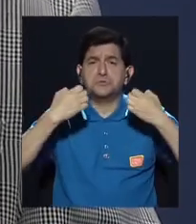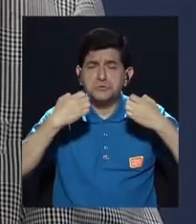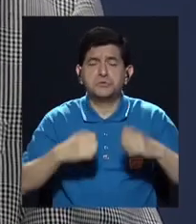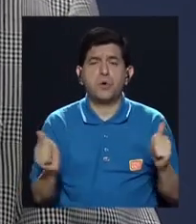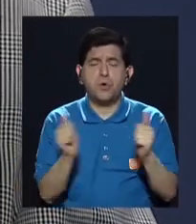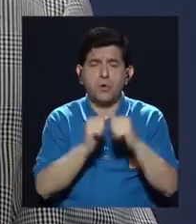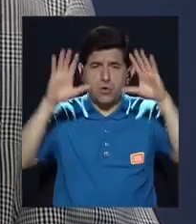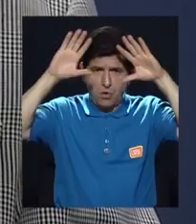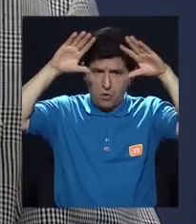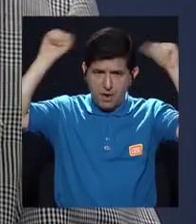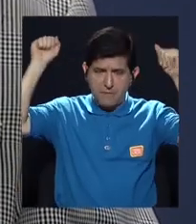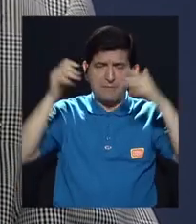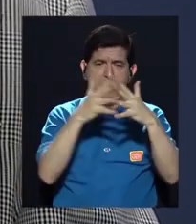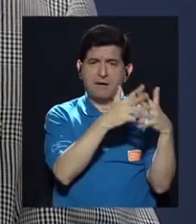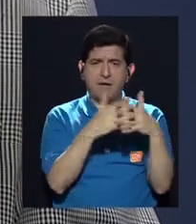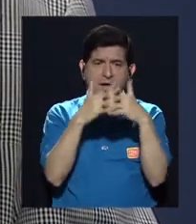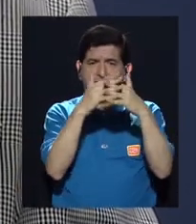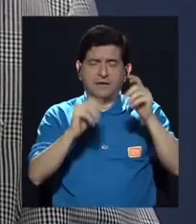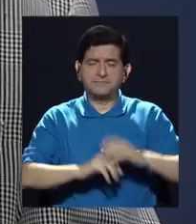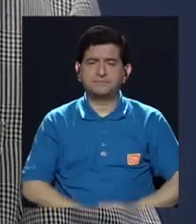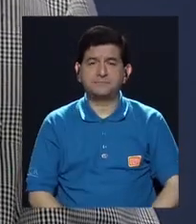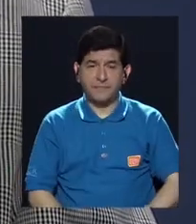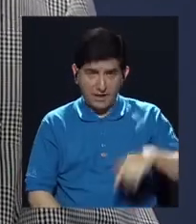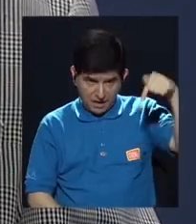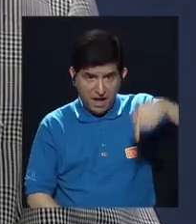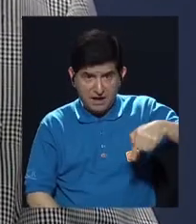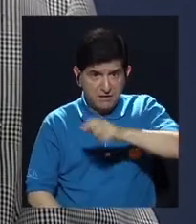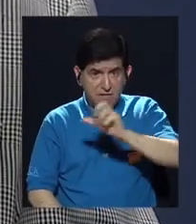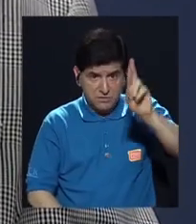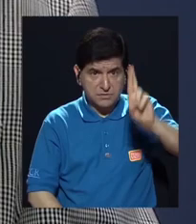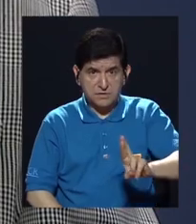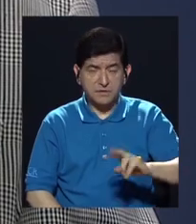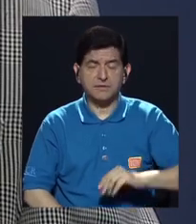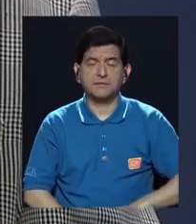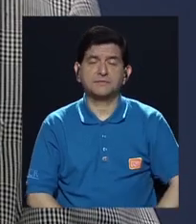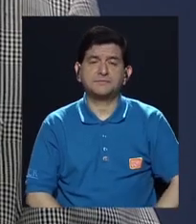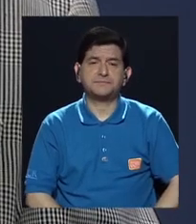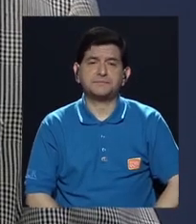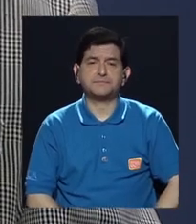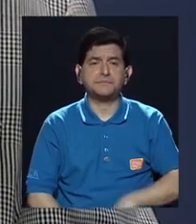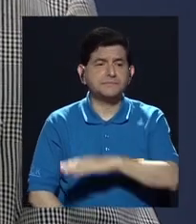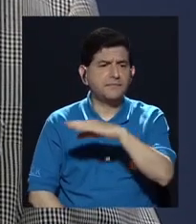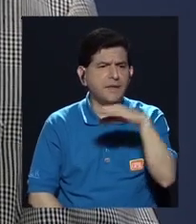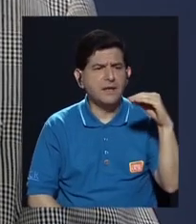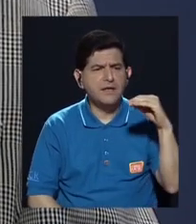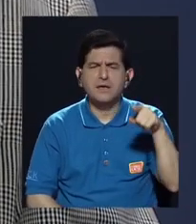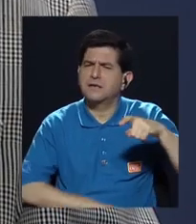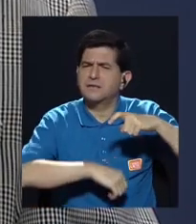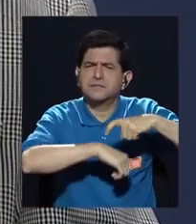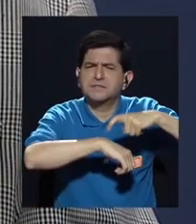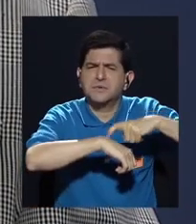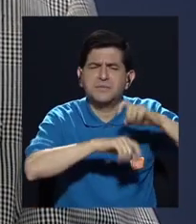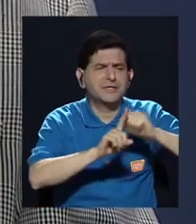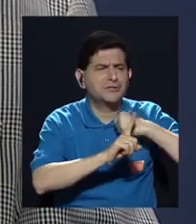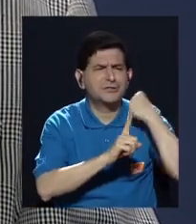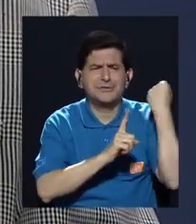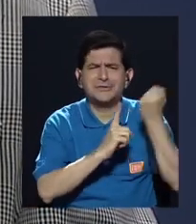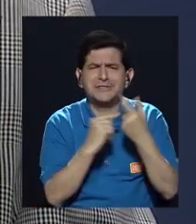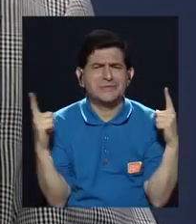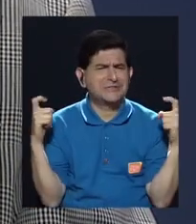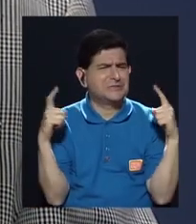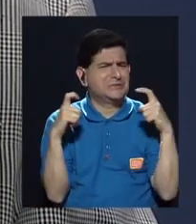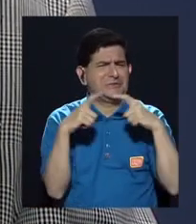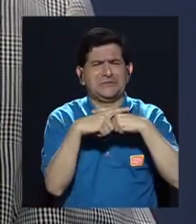incluso con la Embajada de los Estados Unidos, aquí en Costa Rica. Así es. y vino una